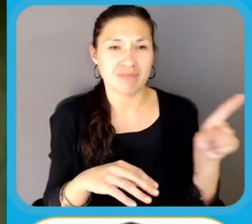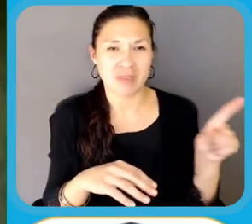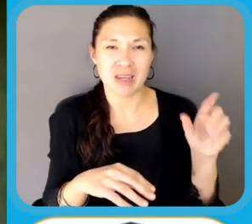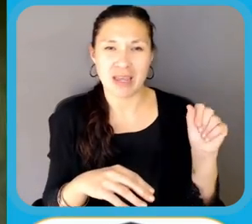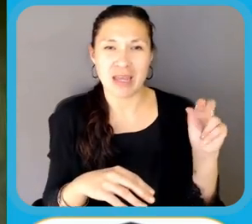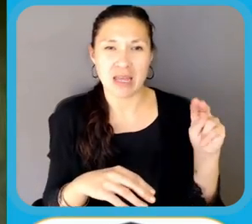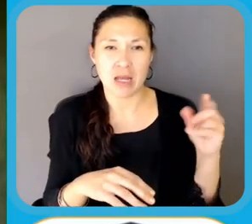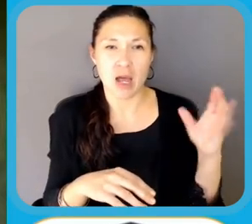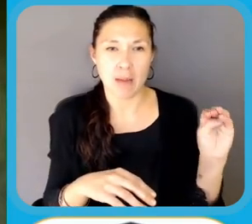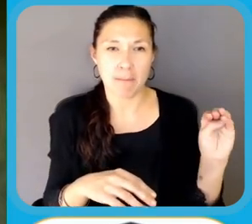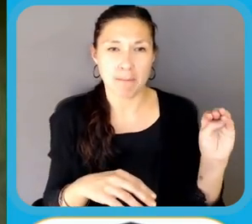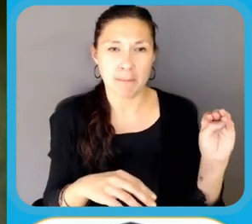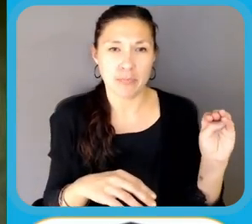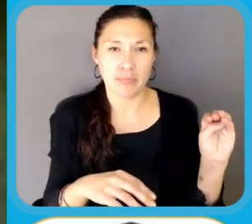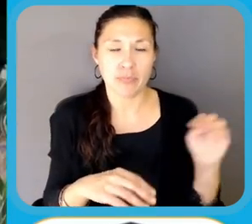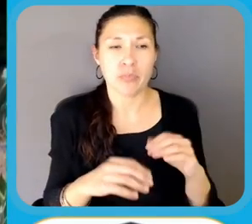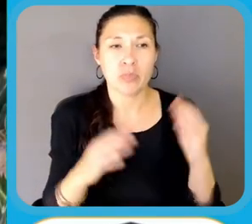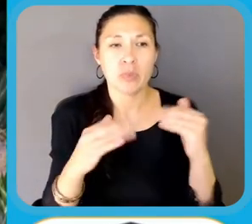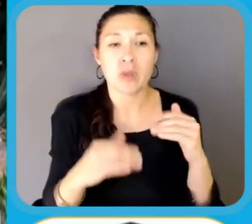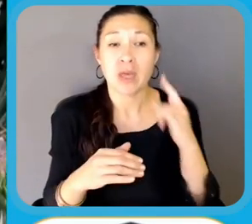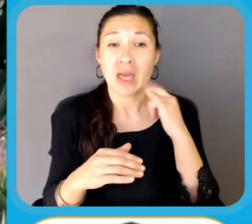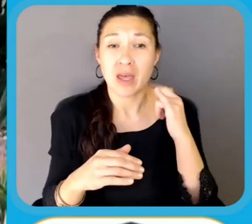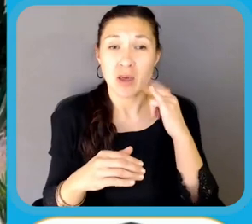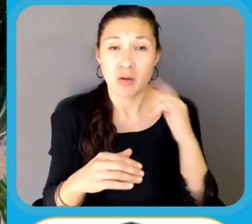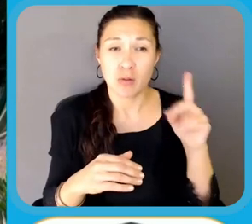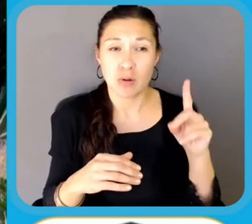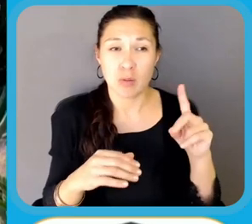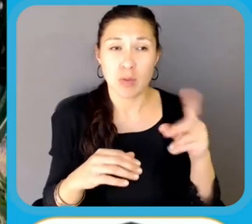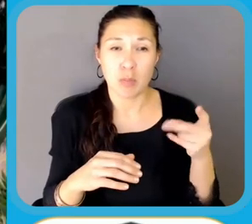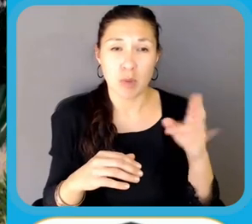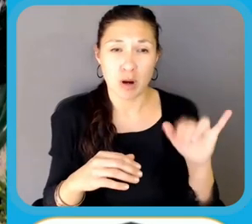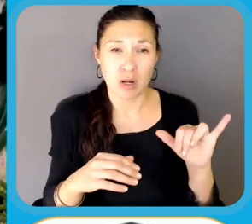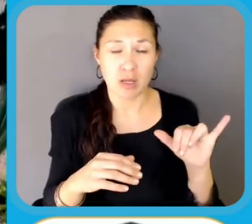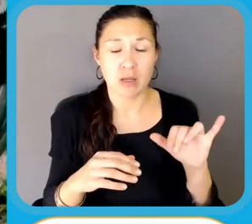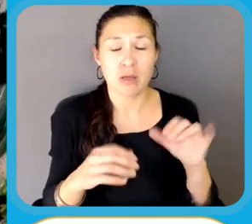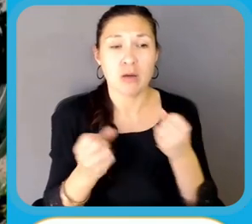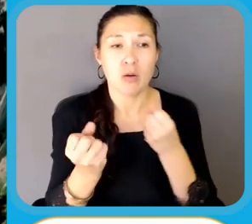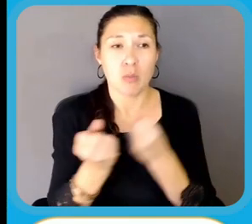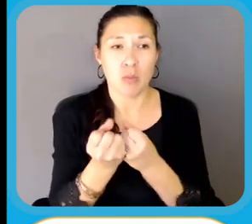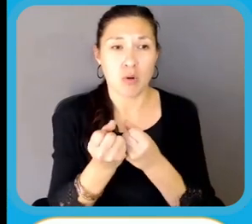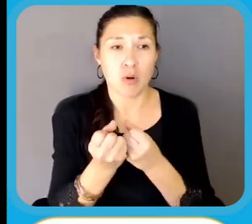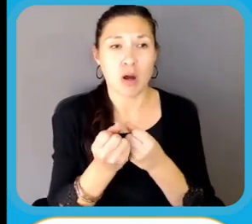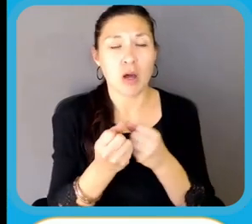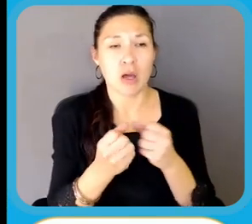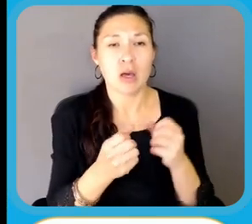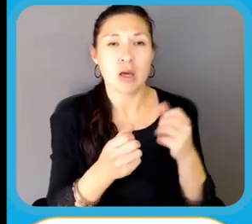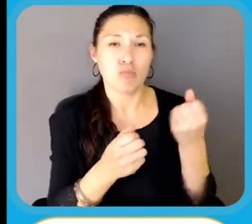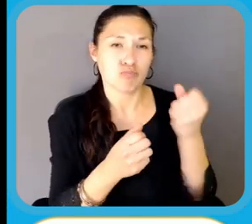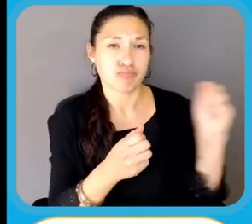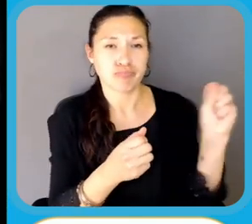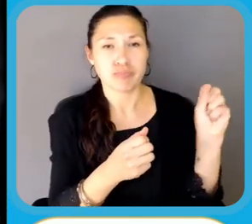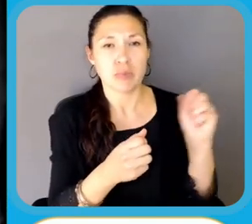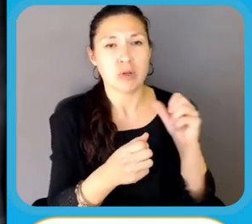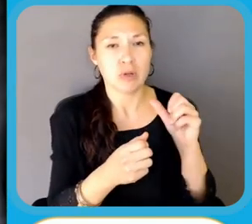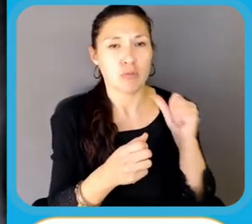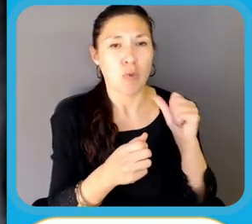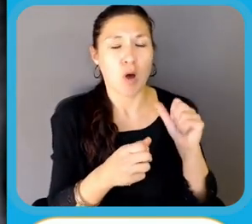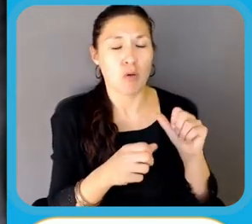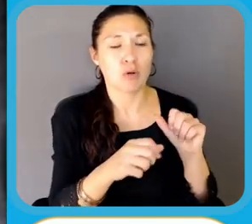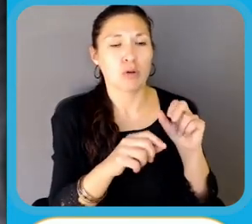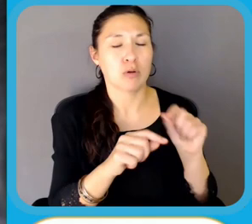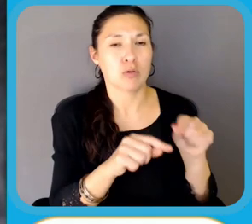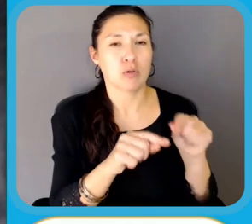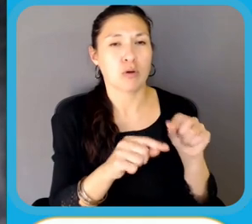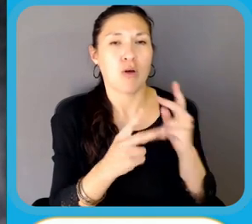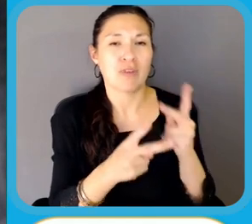also, the California Democratic Party supported the boycott of the Terranea Resort. A mi primera participación en una